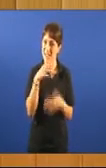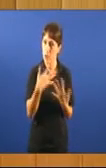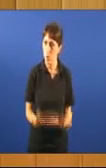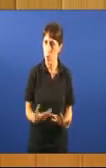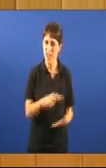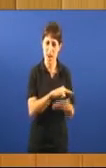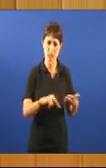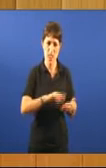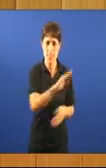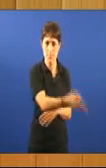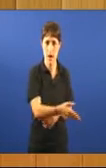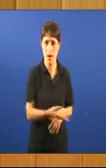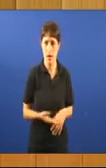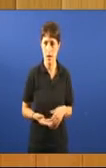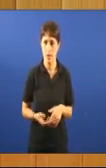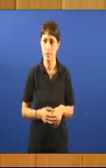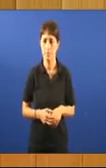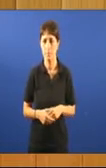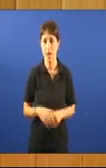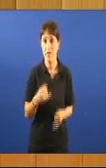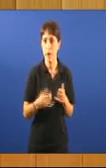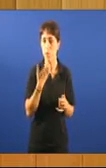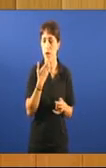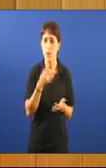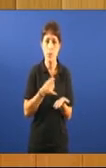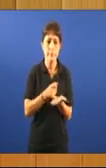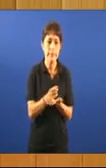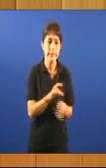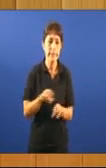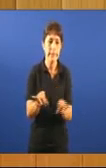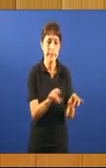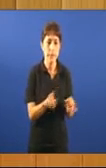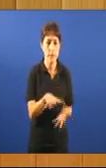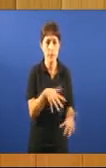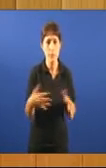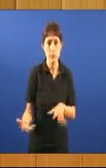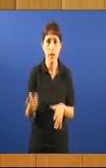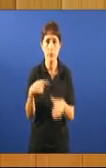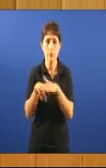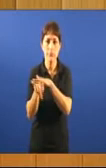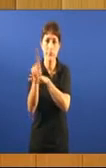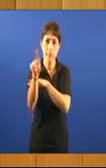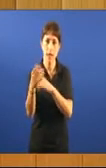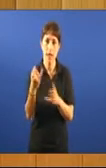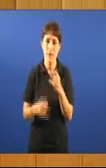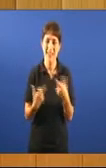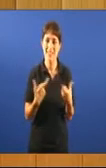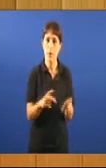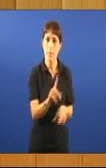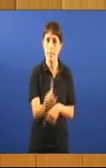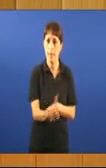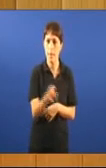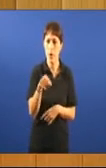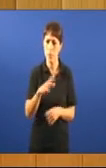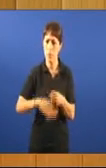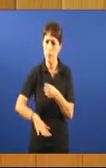país avanzado fixo da transformación do campo un pear do seu desenvolvemento. Un sector primario que serva de soporte a